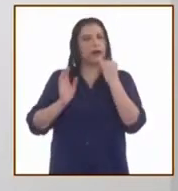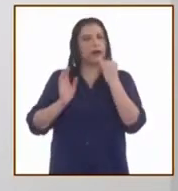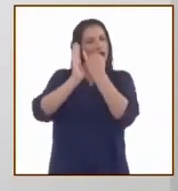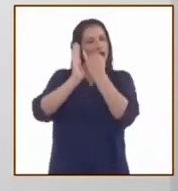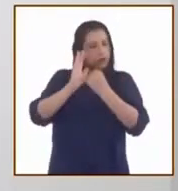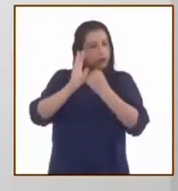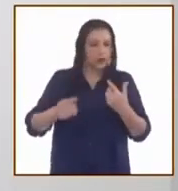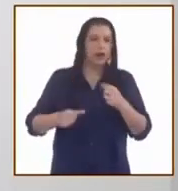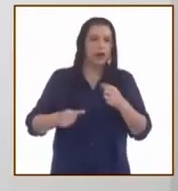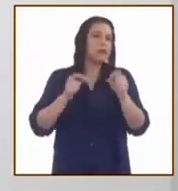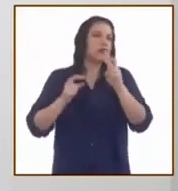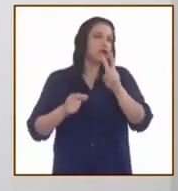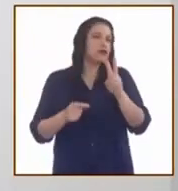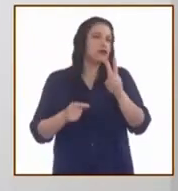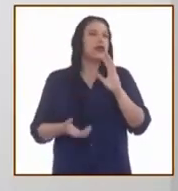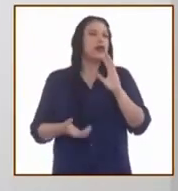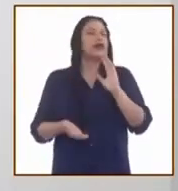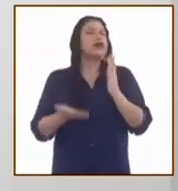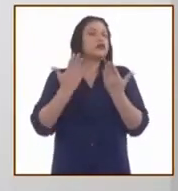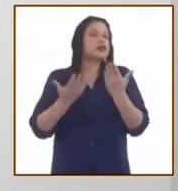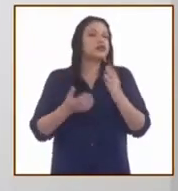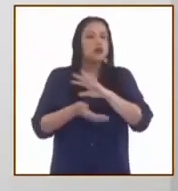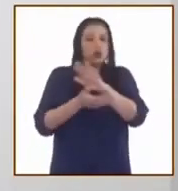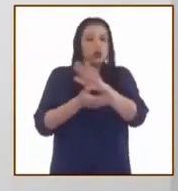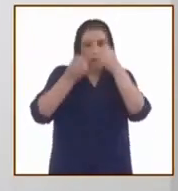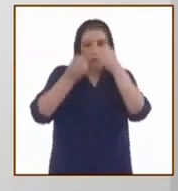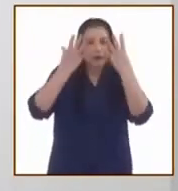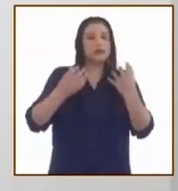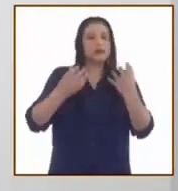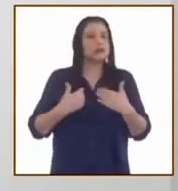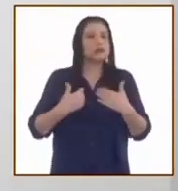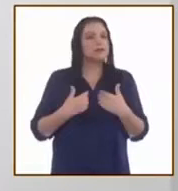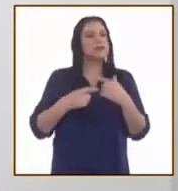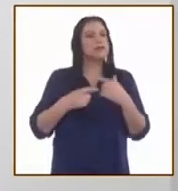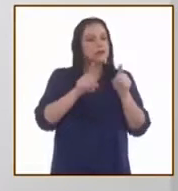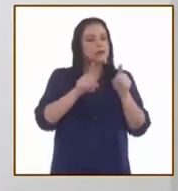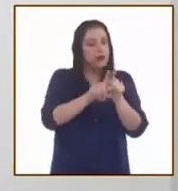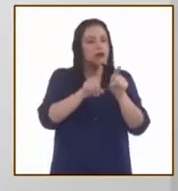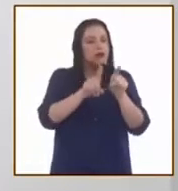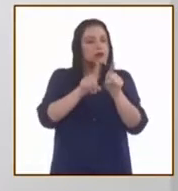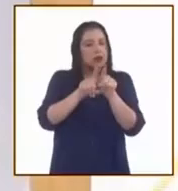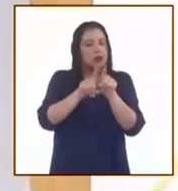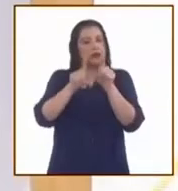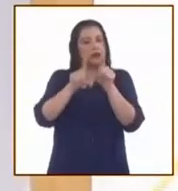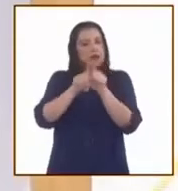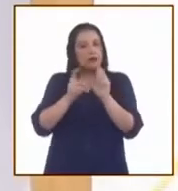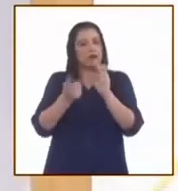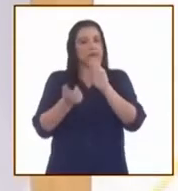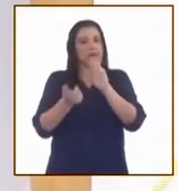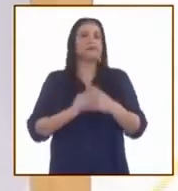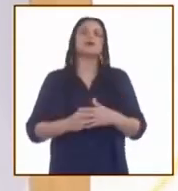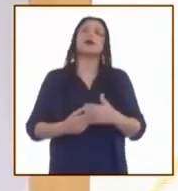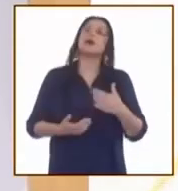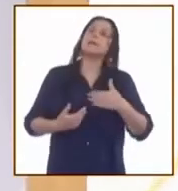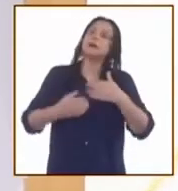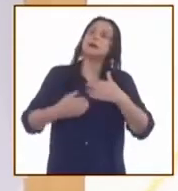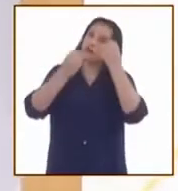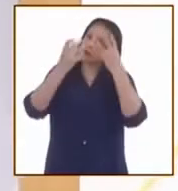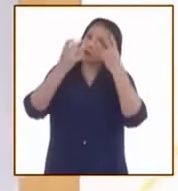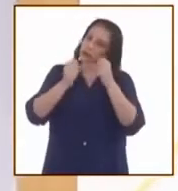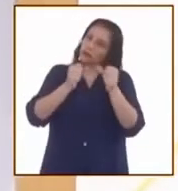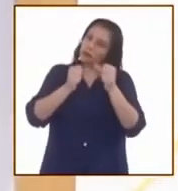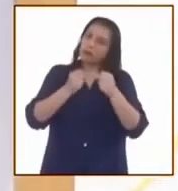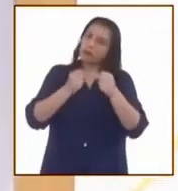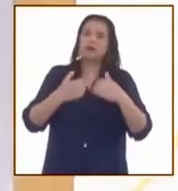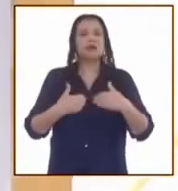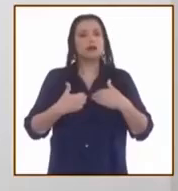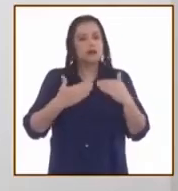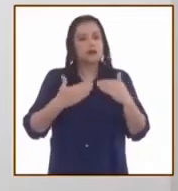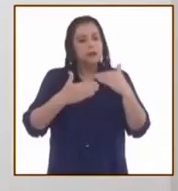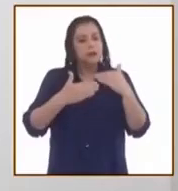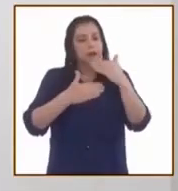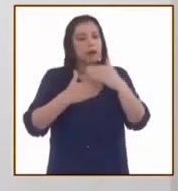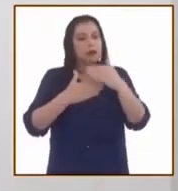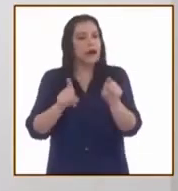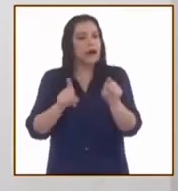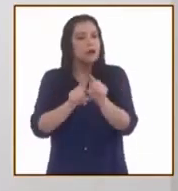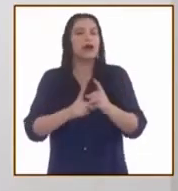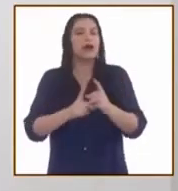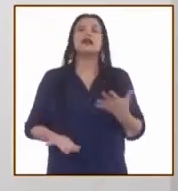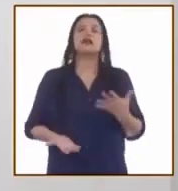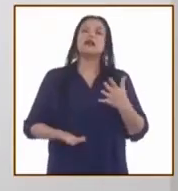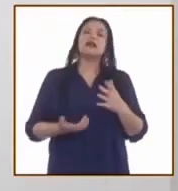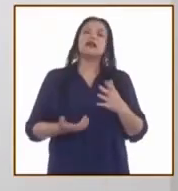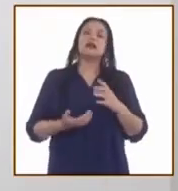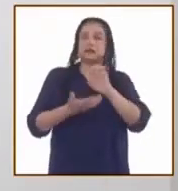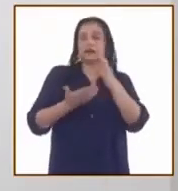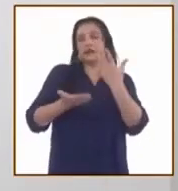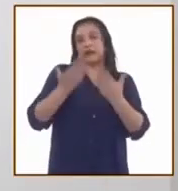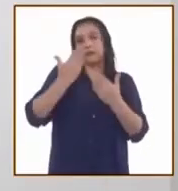entonces podemos decir que tus datos tienen un patrón, siguen un comportamiento. Entonces mis datos sí tienen un patrón de comportamiento. Y si unieran todos